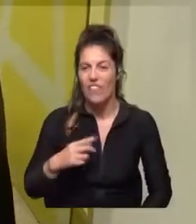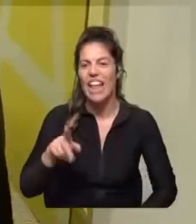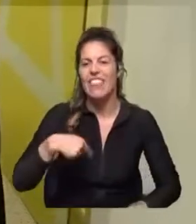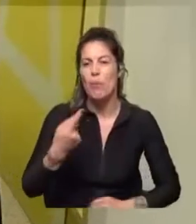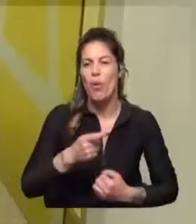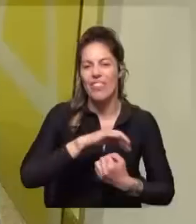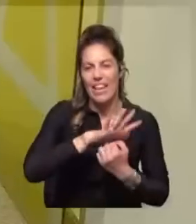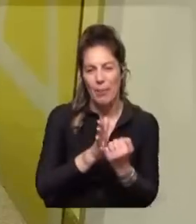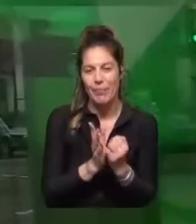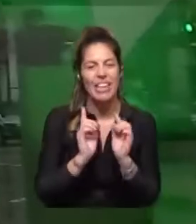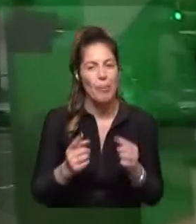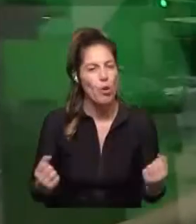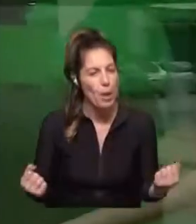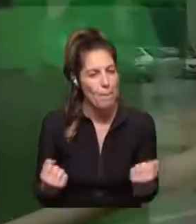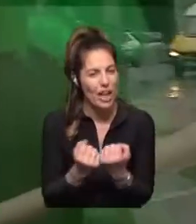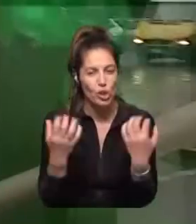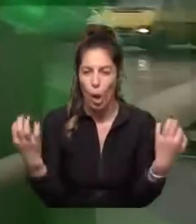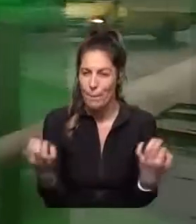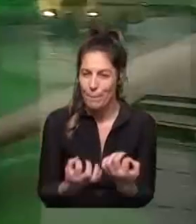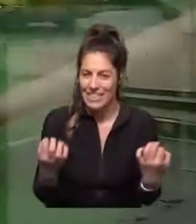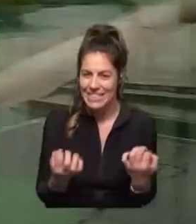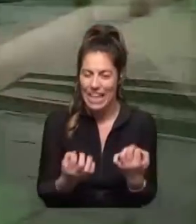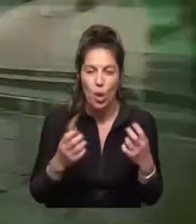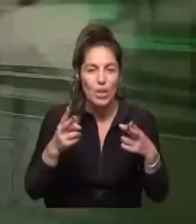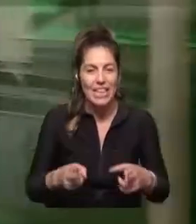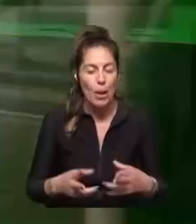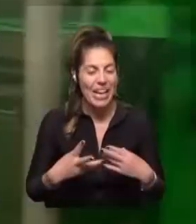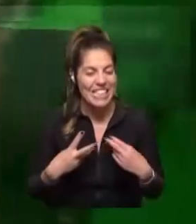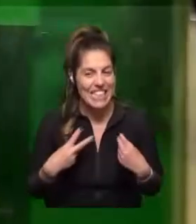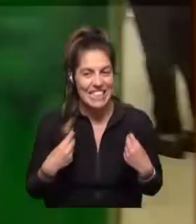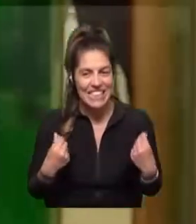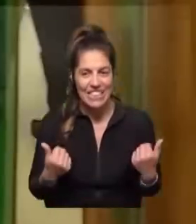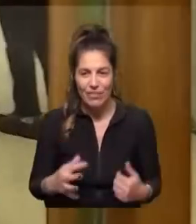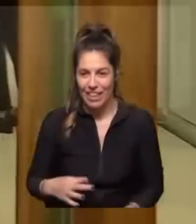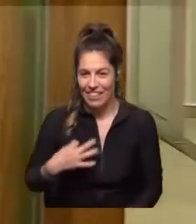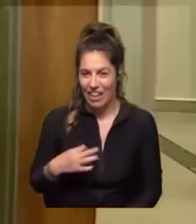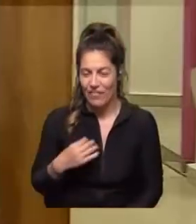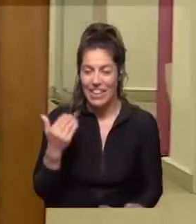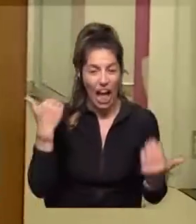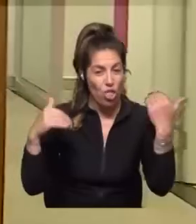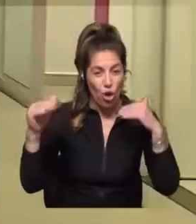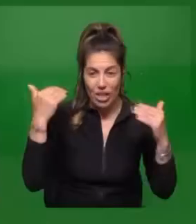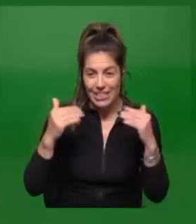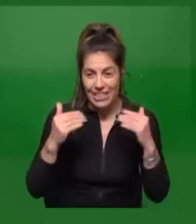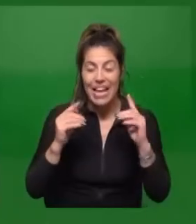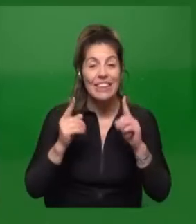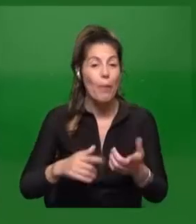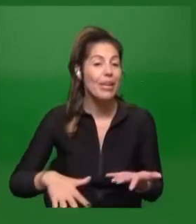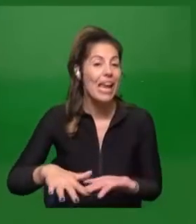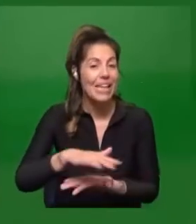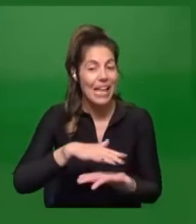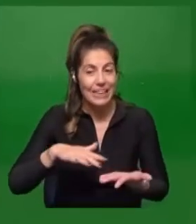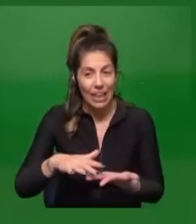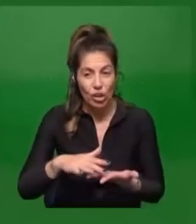también ha tenido un impacto muy particular en una etapa muy sensible de la vida que es la adolescencia y por lo tanto también en el territorio trabajamos